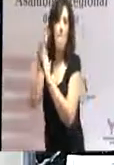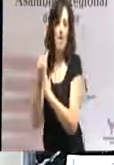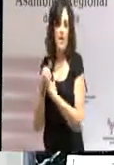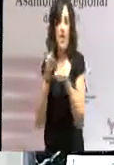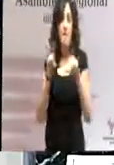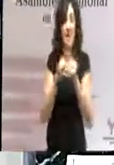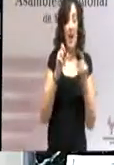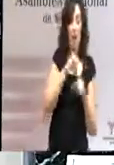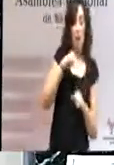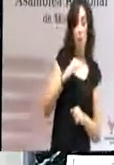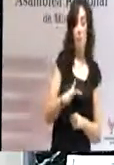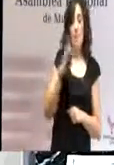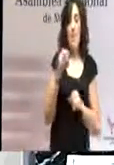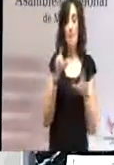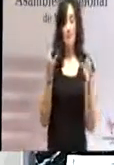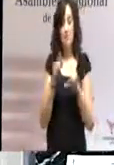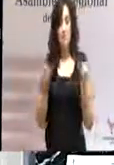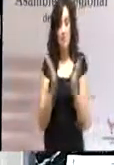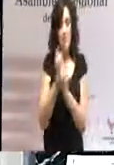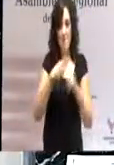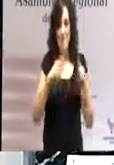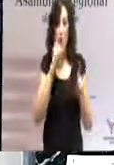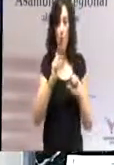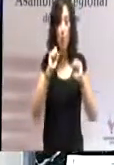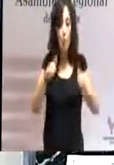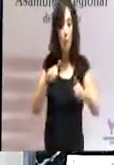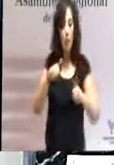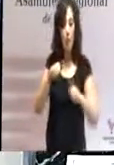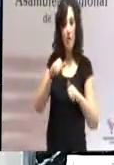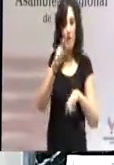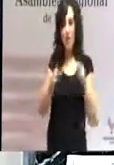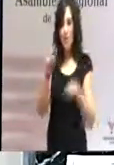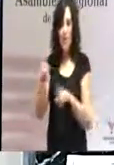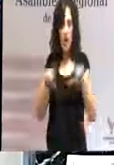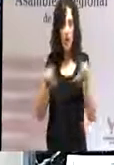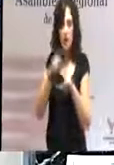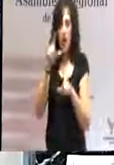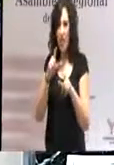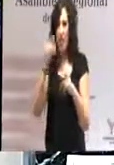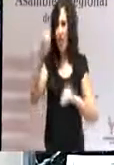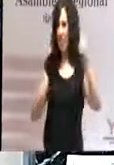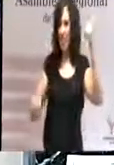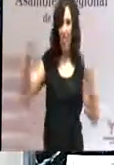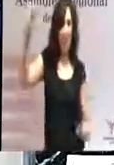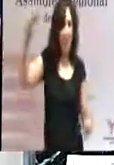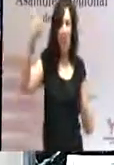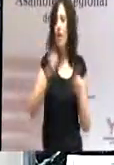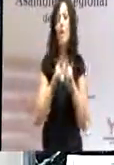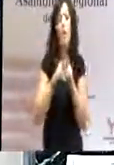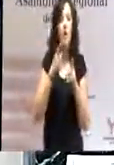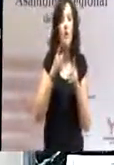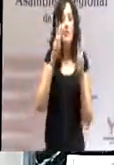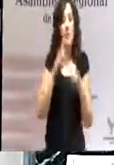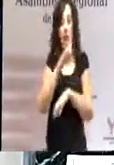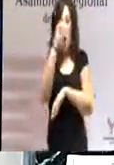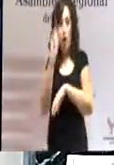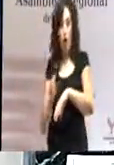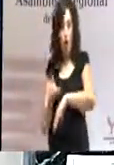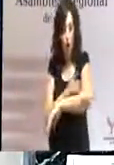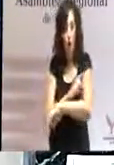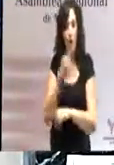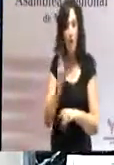autónomos y pymes. Nuestros empresarios parten de una situación de desigualdad respecto a otras provincias. No cuentan con el corredor mediterráneo, con